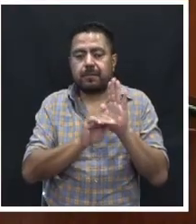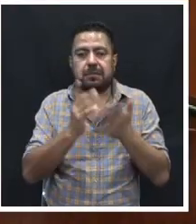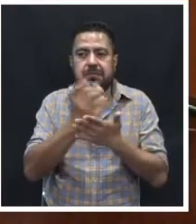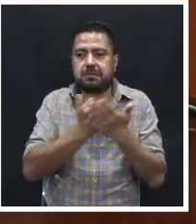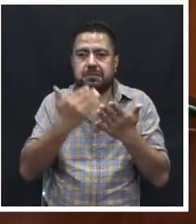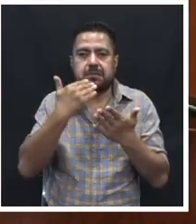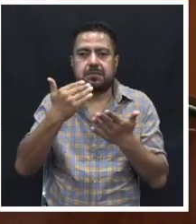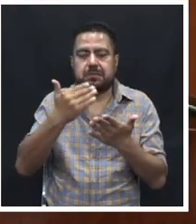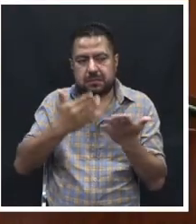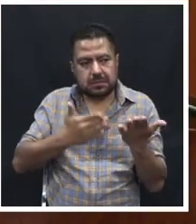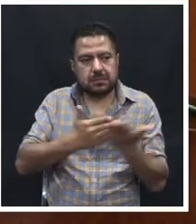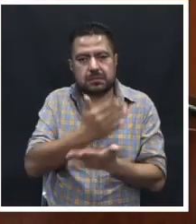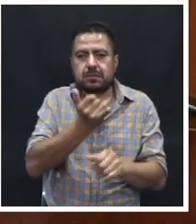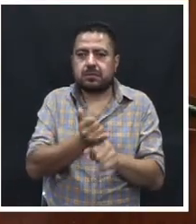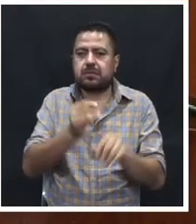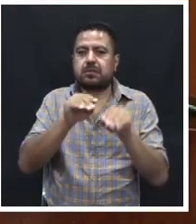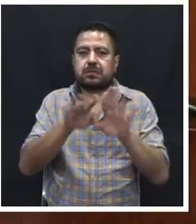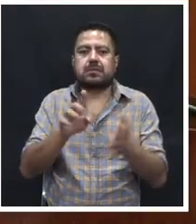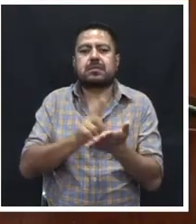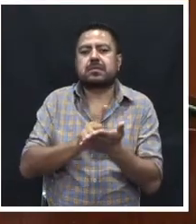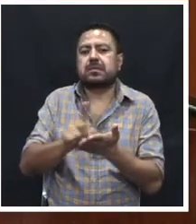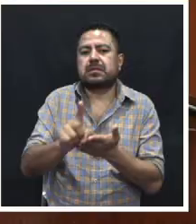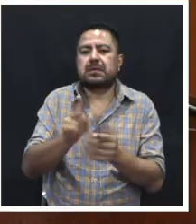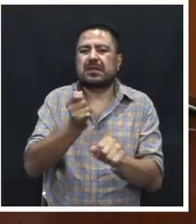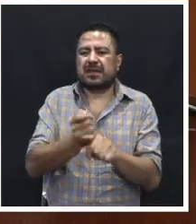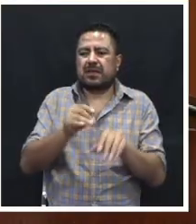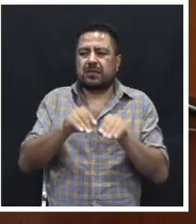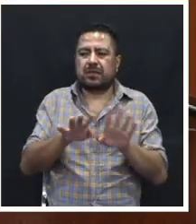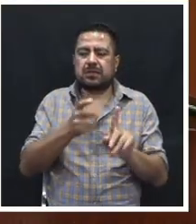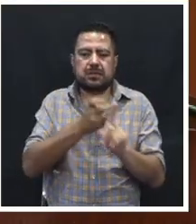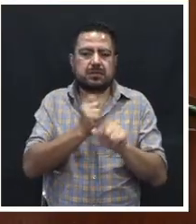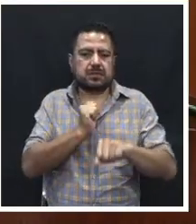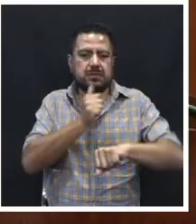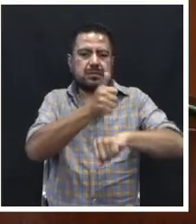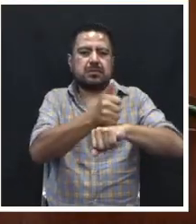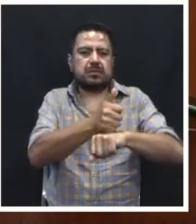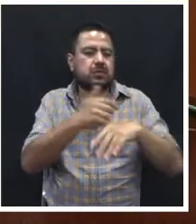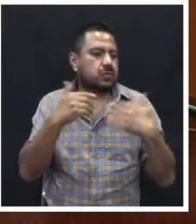la información. El derecho a la información ha sido consagrado,